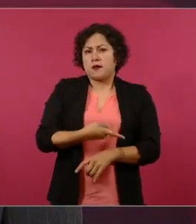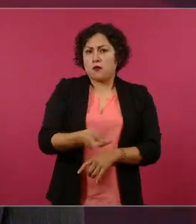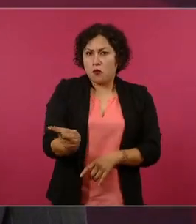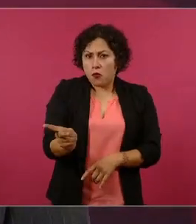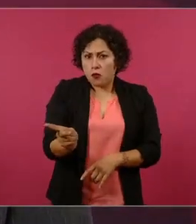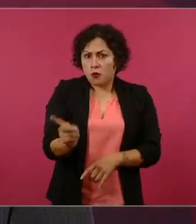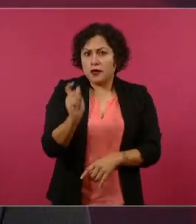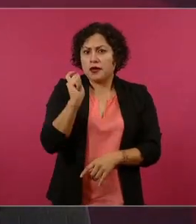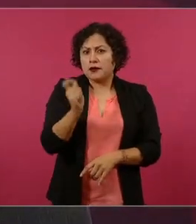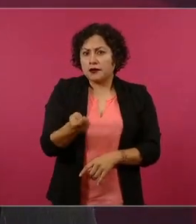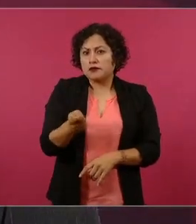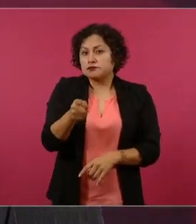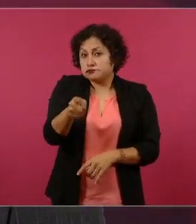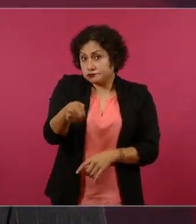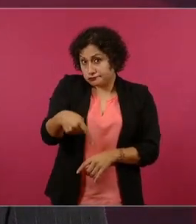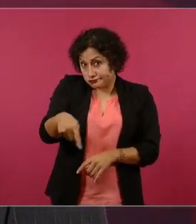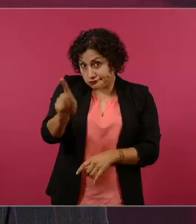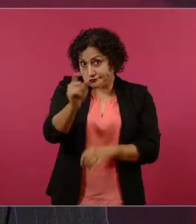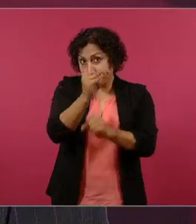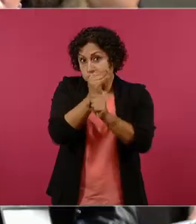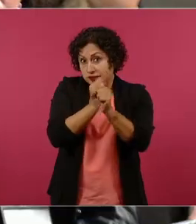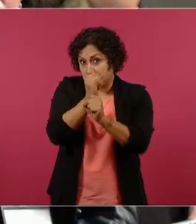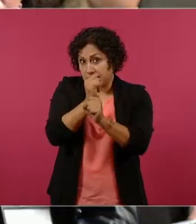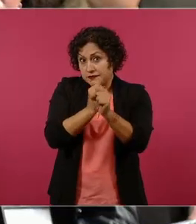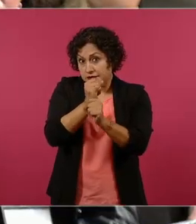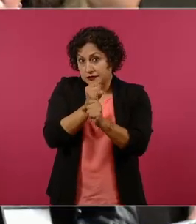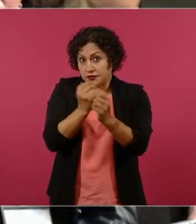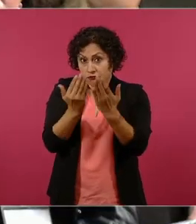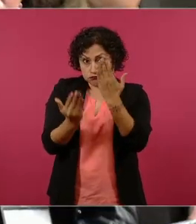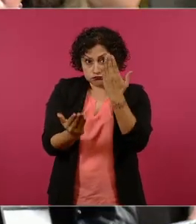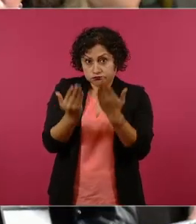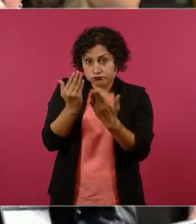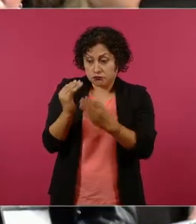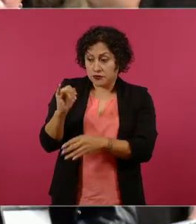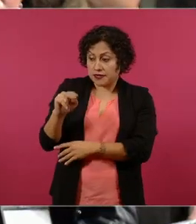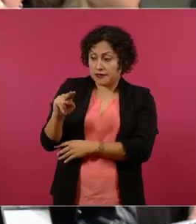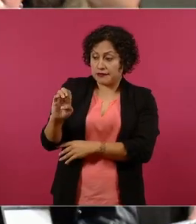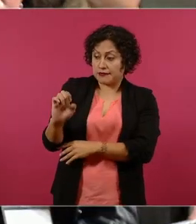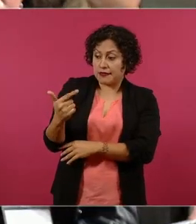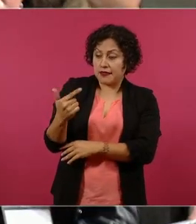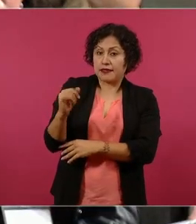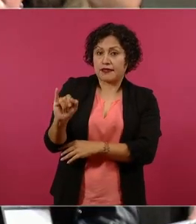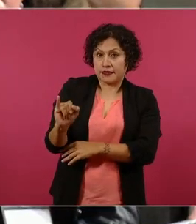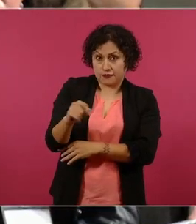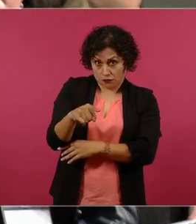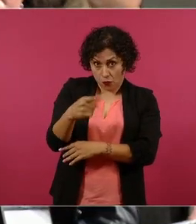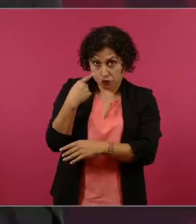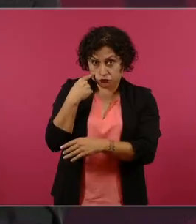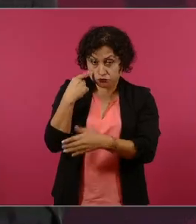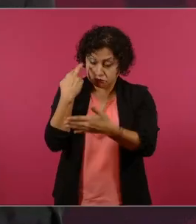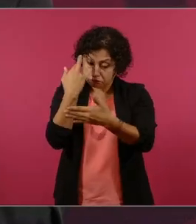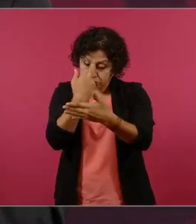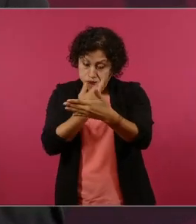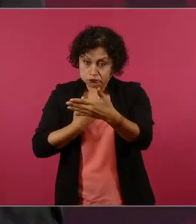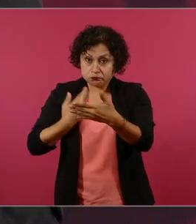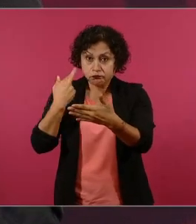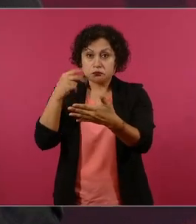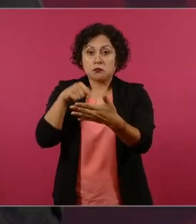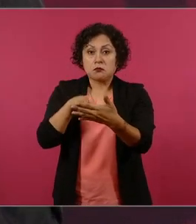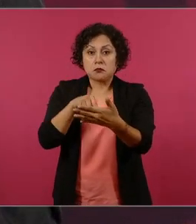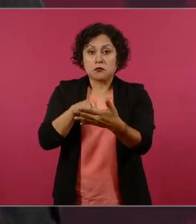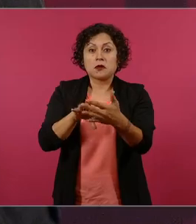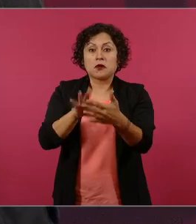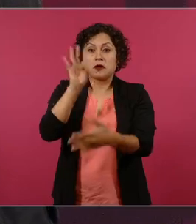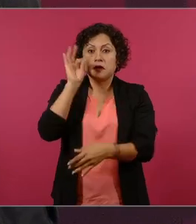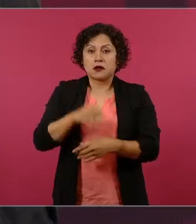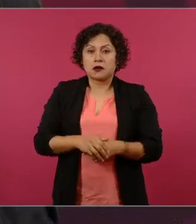que revises los resultados del Inegi sí Y te vas a encontrar que se ha